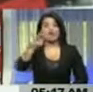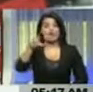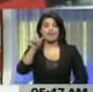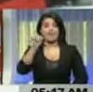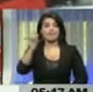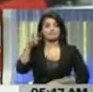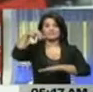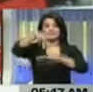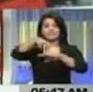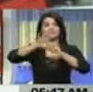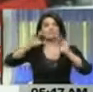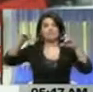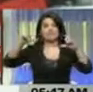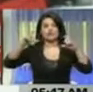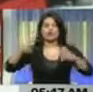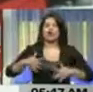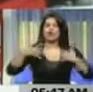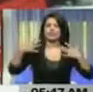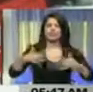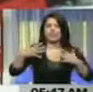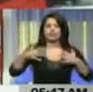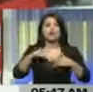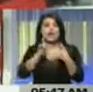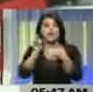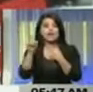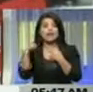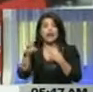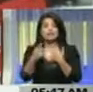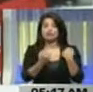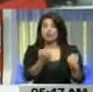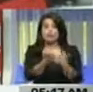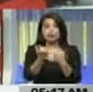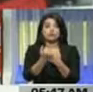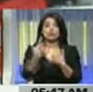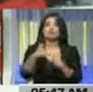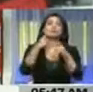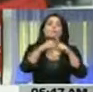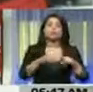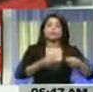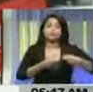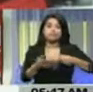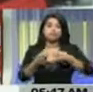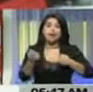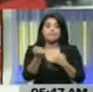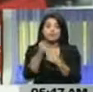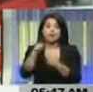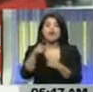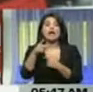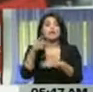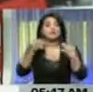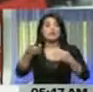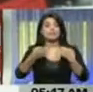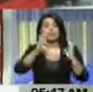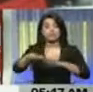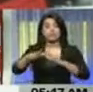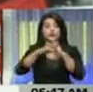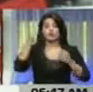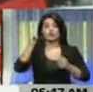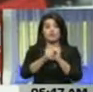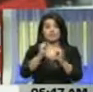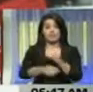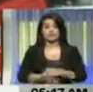está la fotografía, la alegría. Detrás de él hay una enorme inversión, porque si algo ha hecho la revolución es invertir de forma justa en el deporte. Y lo